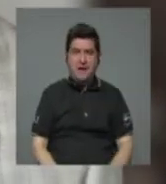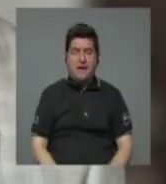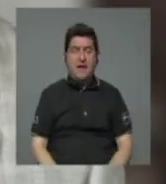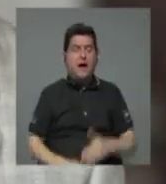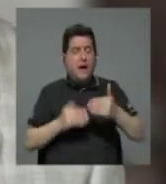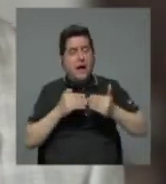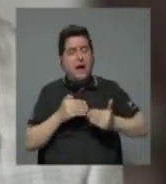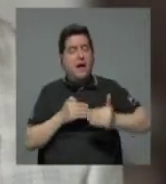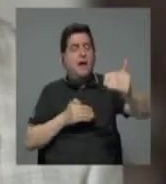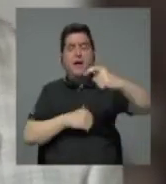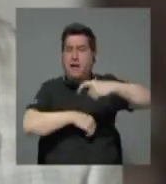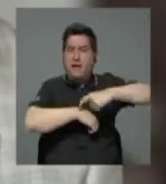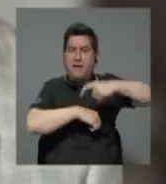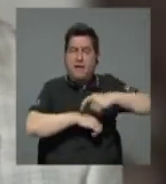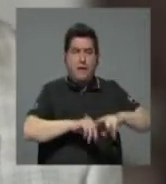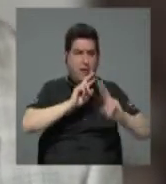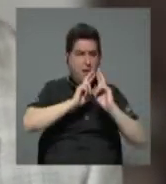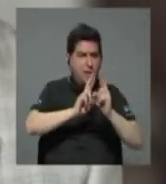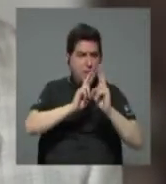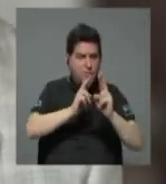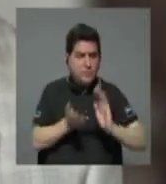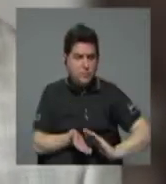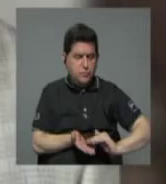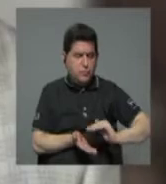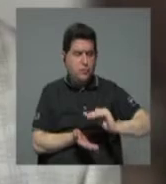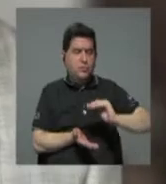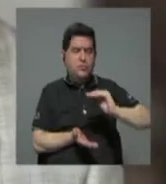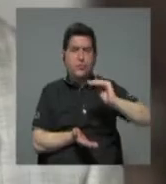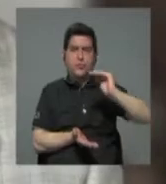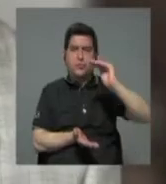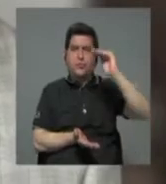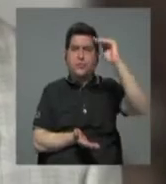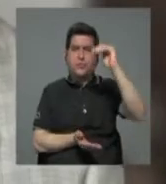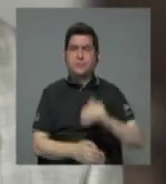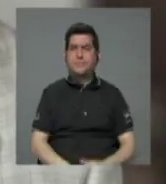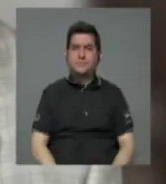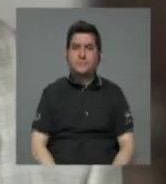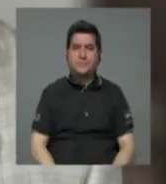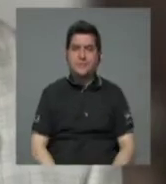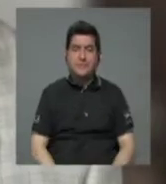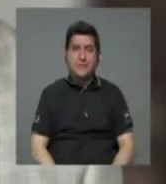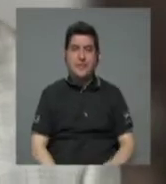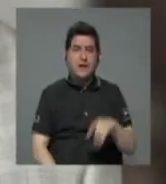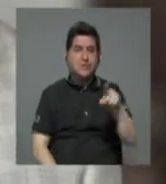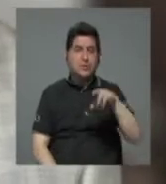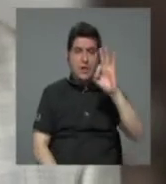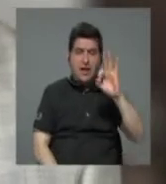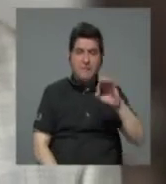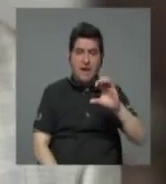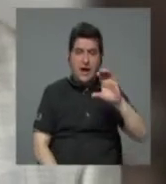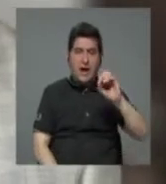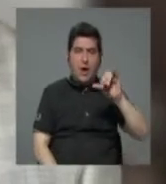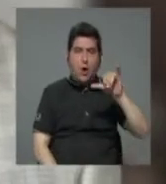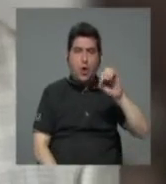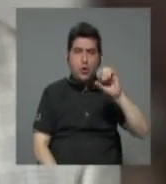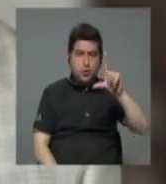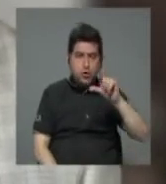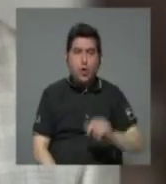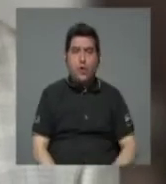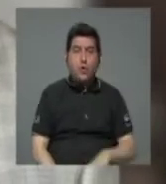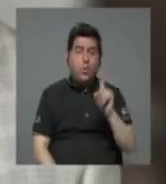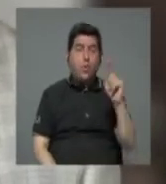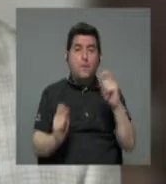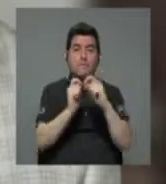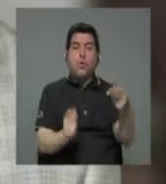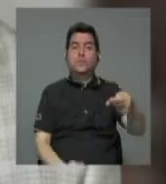tiempo con sus resultados acumulados. Y en esto, pues, Zona Franca Coyol representa un hito